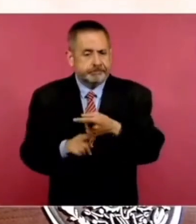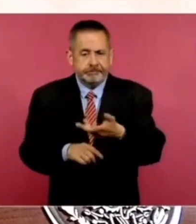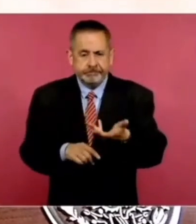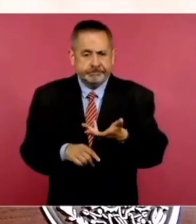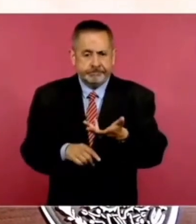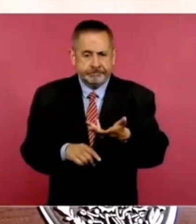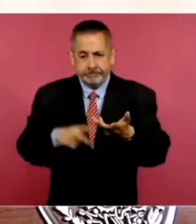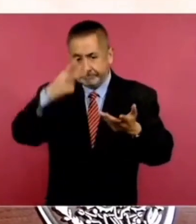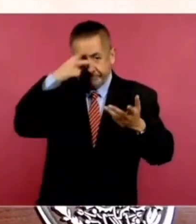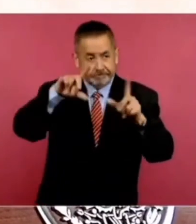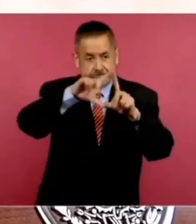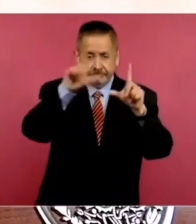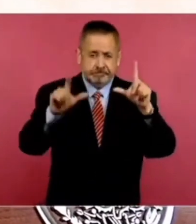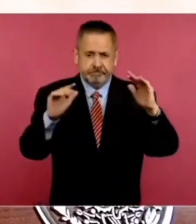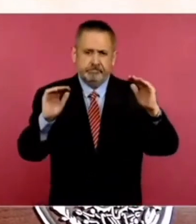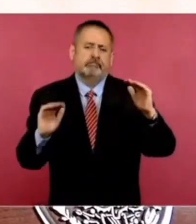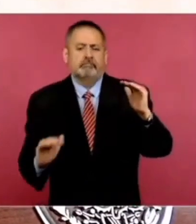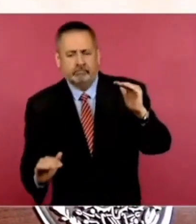en México.